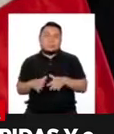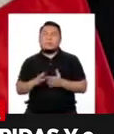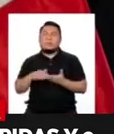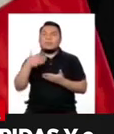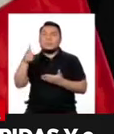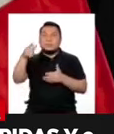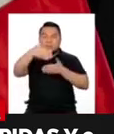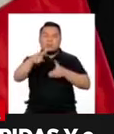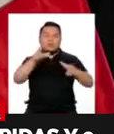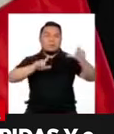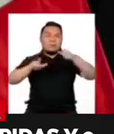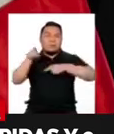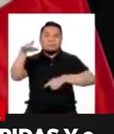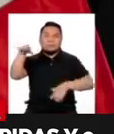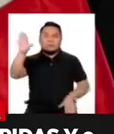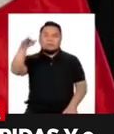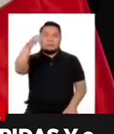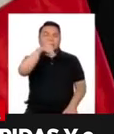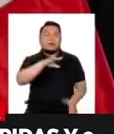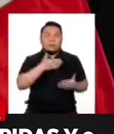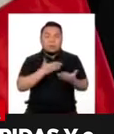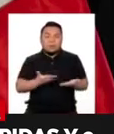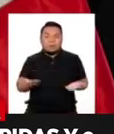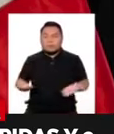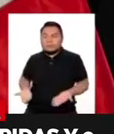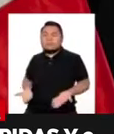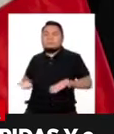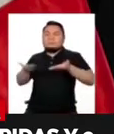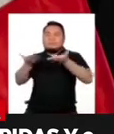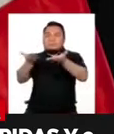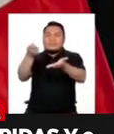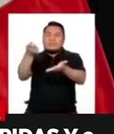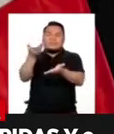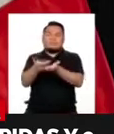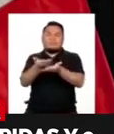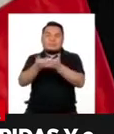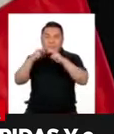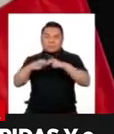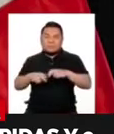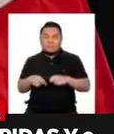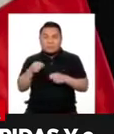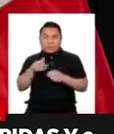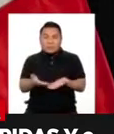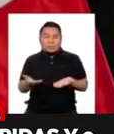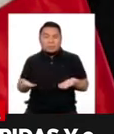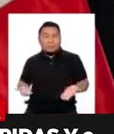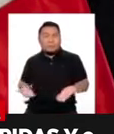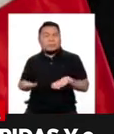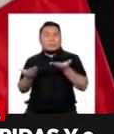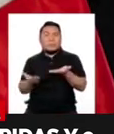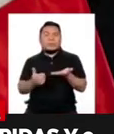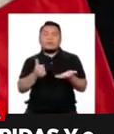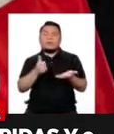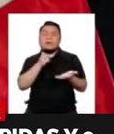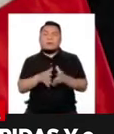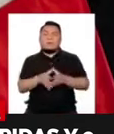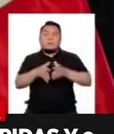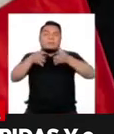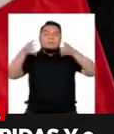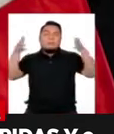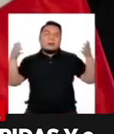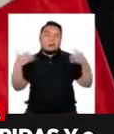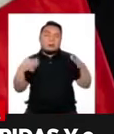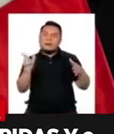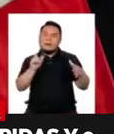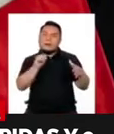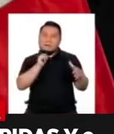se le dan ya los insumos para que hagan la prueba. Esos insumos todavía no tenemos en una cantidad así